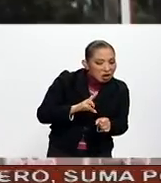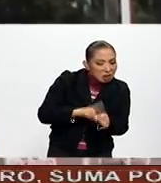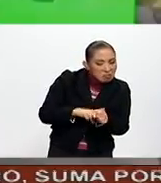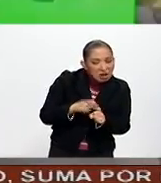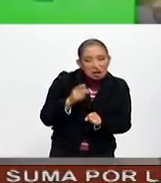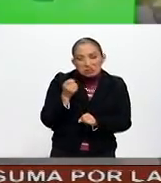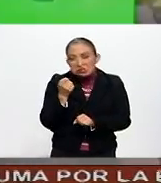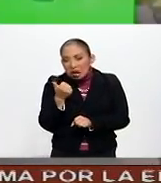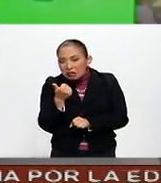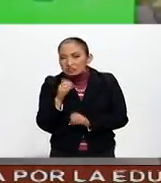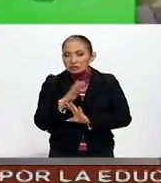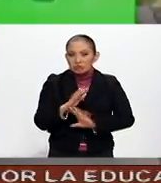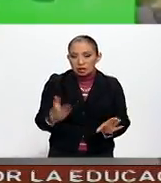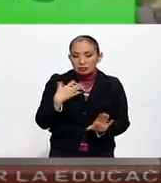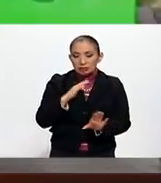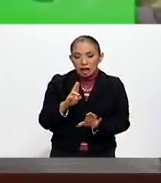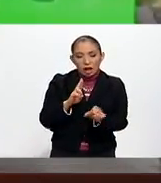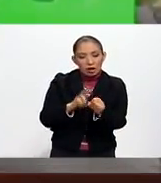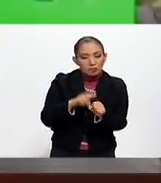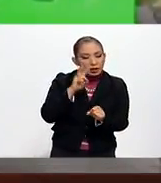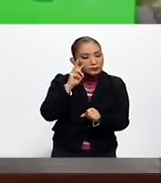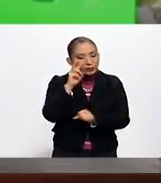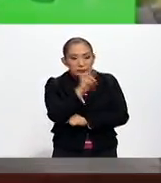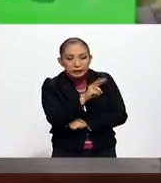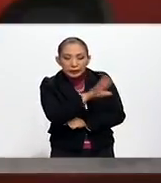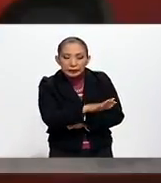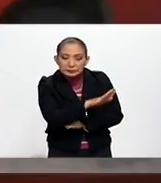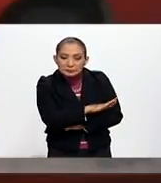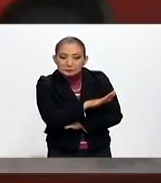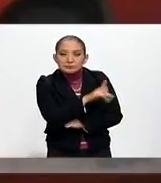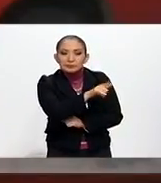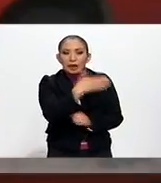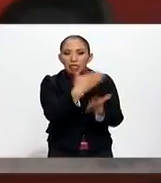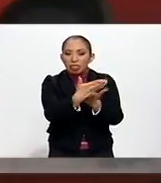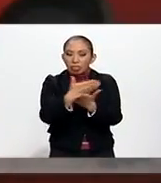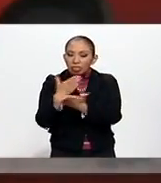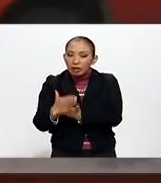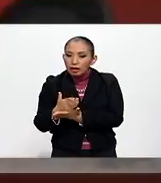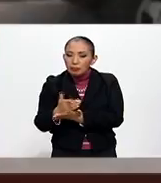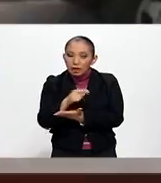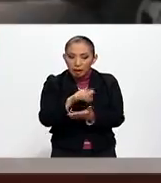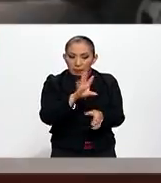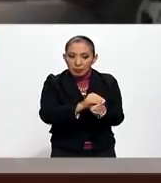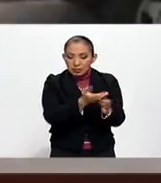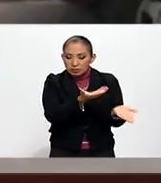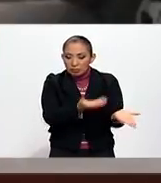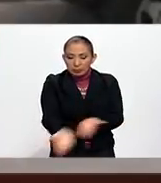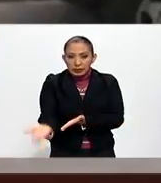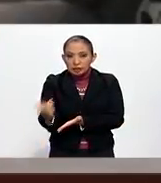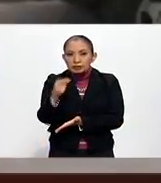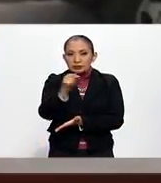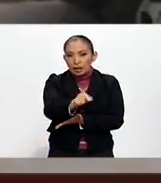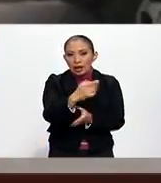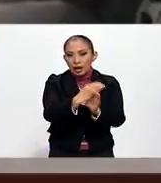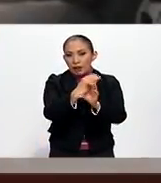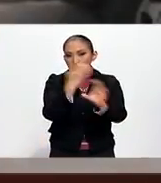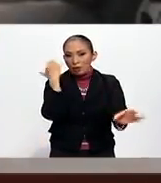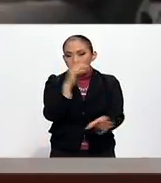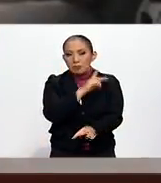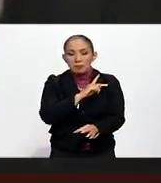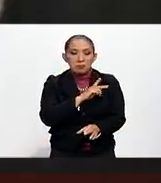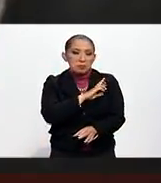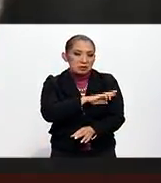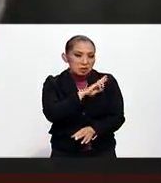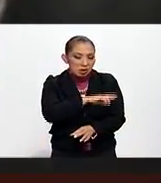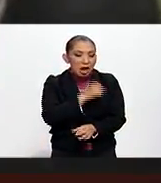manera paulatina, se ha regularizado también en los bloqueos porque han permitido el acceso a los vehículos